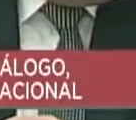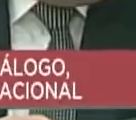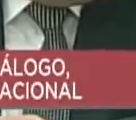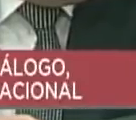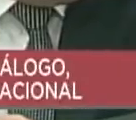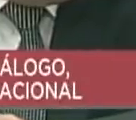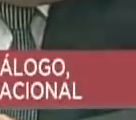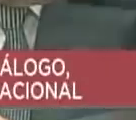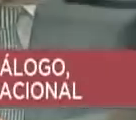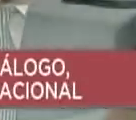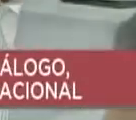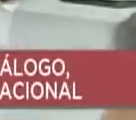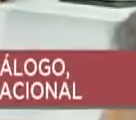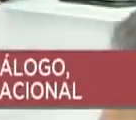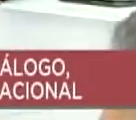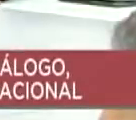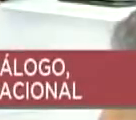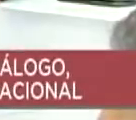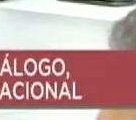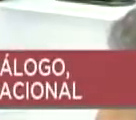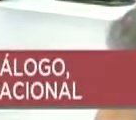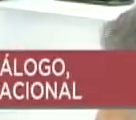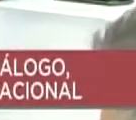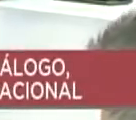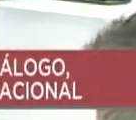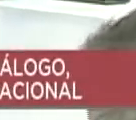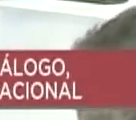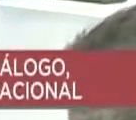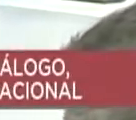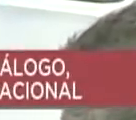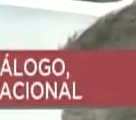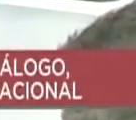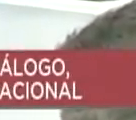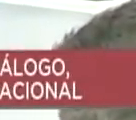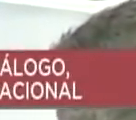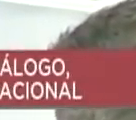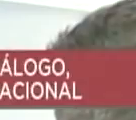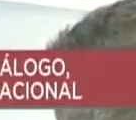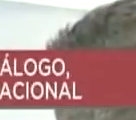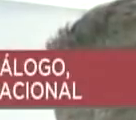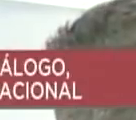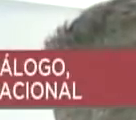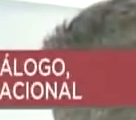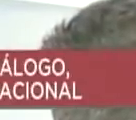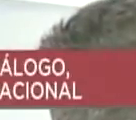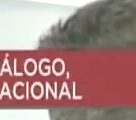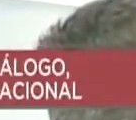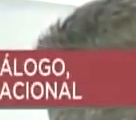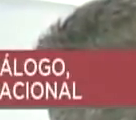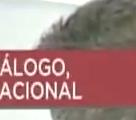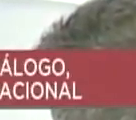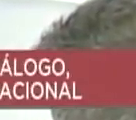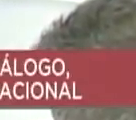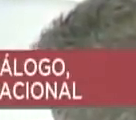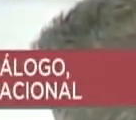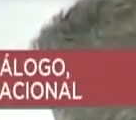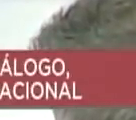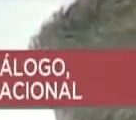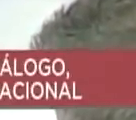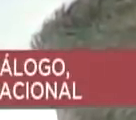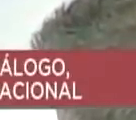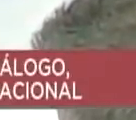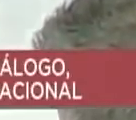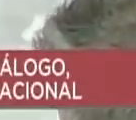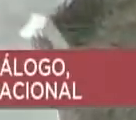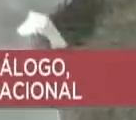Cambio, bueno, de todos los partidos políticos de la fracción